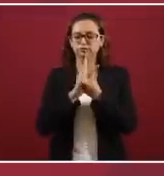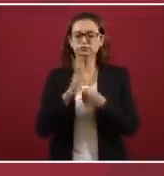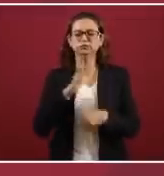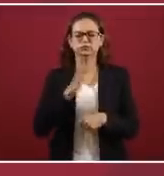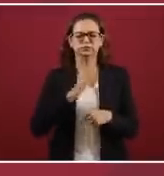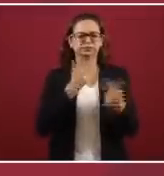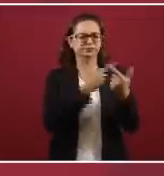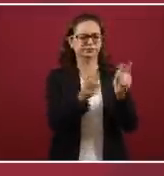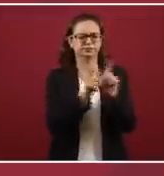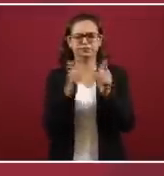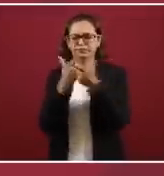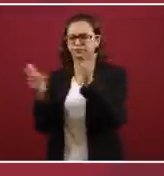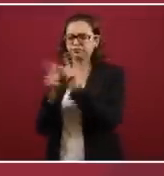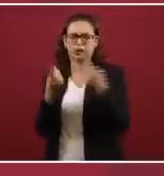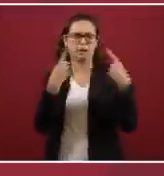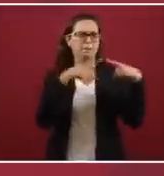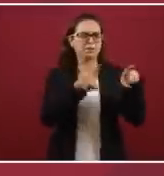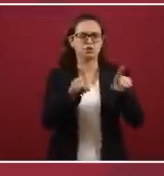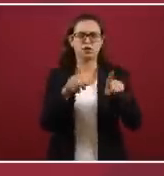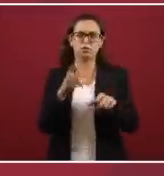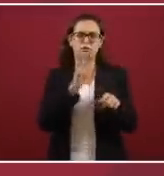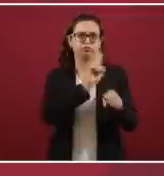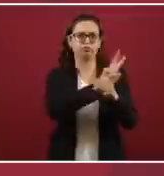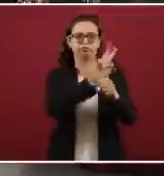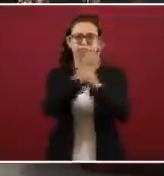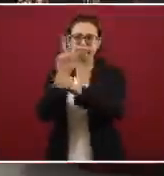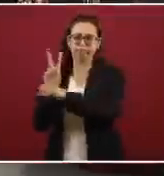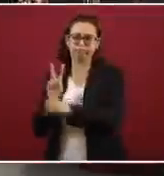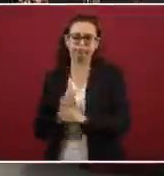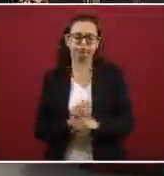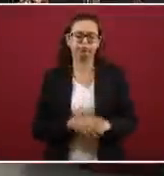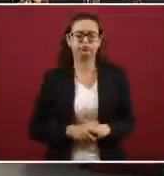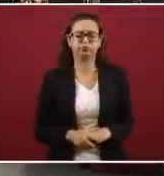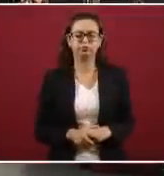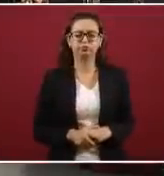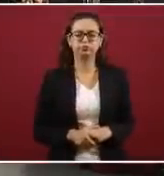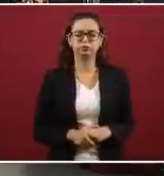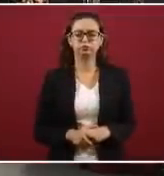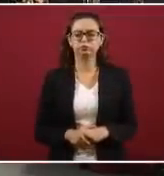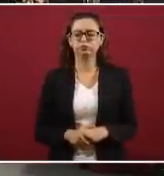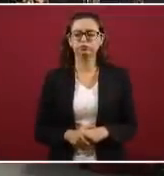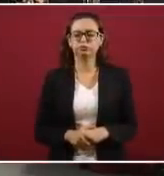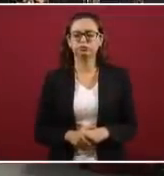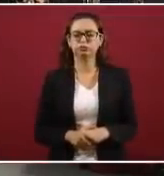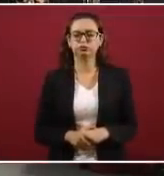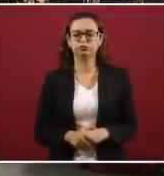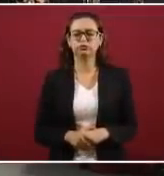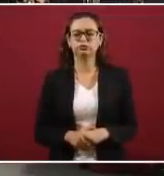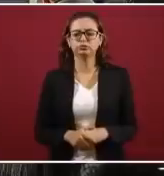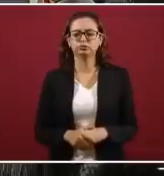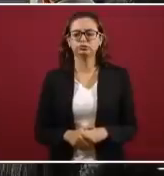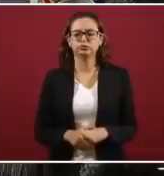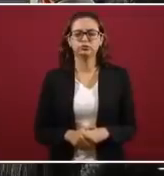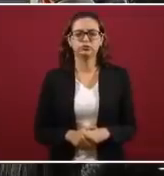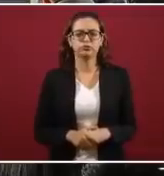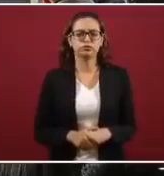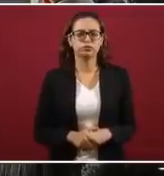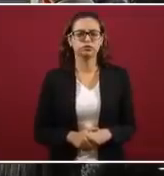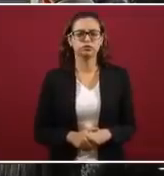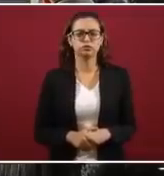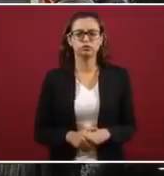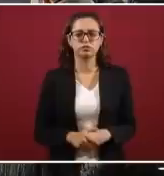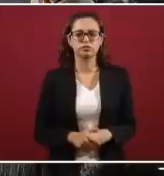que operaron simultáneamente. ¿Cuántos elementos de la Guardia Nacional en promedio participaron? Ellos hacen su